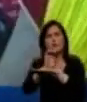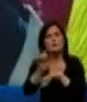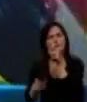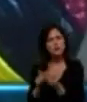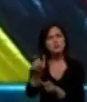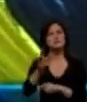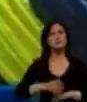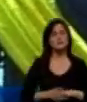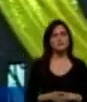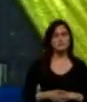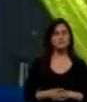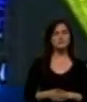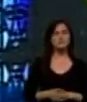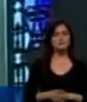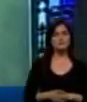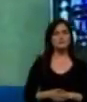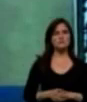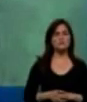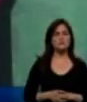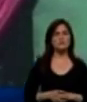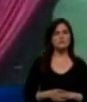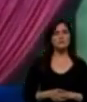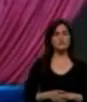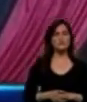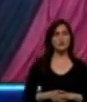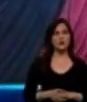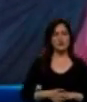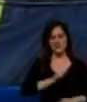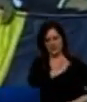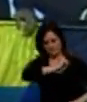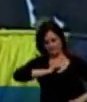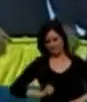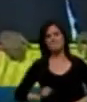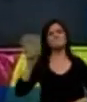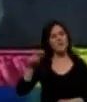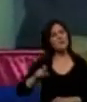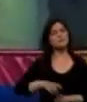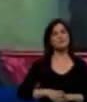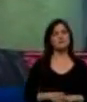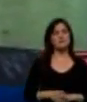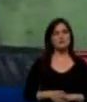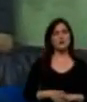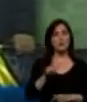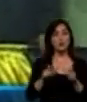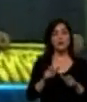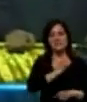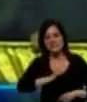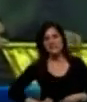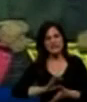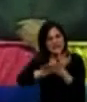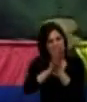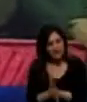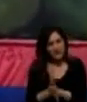que debe blindar inclusive con el sacrificio. Porque si alguien no está dispuesto